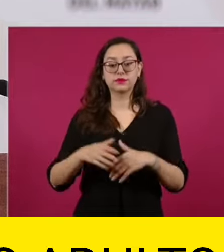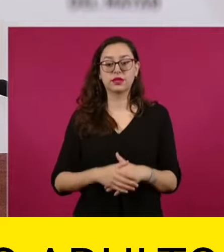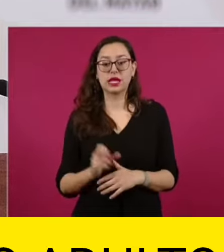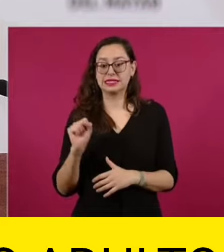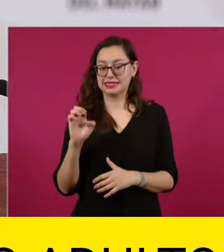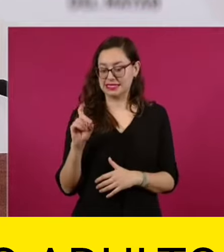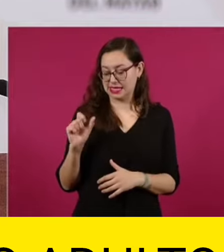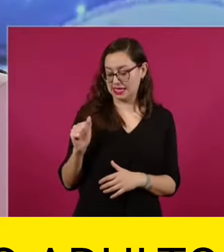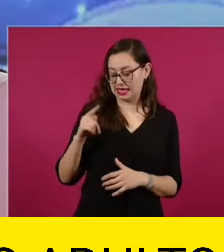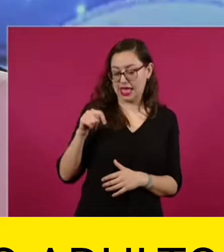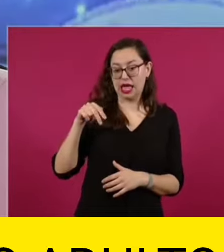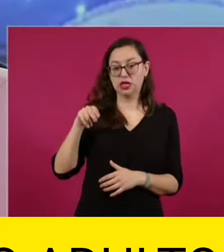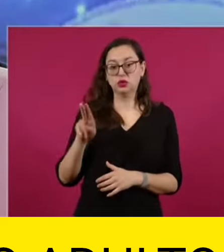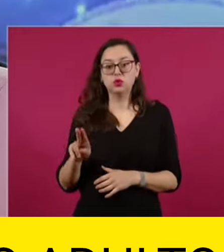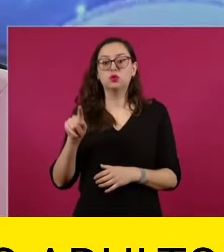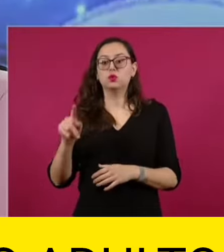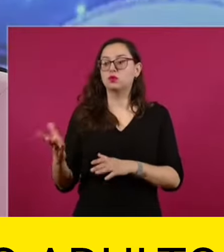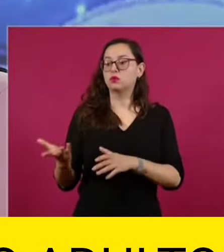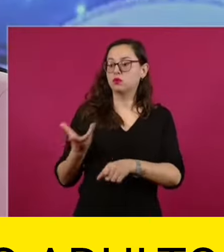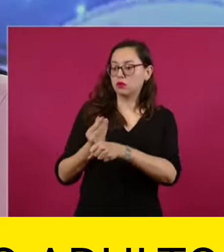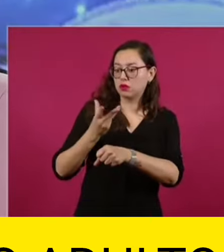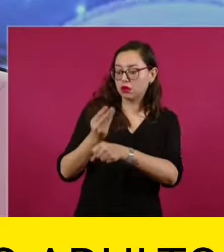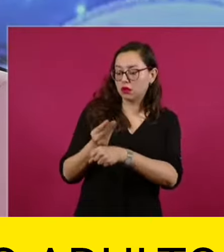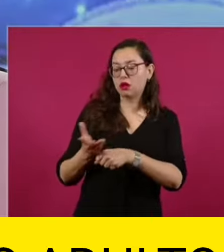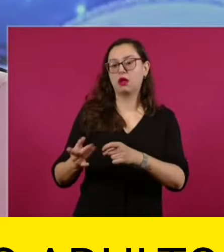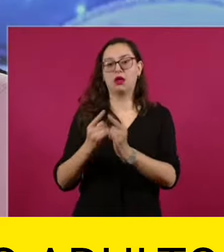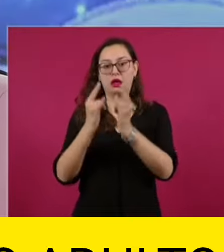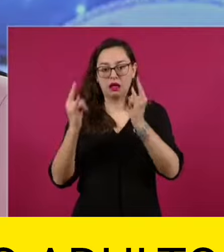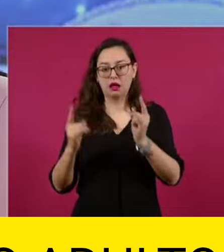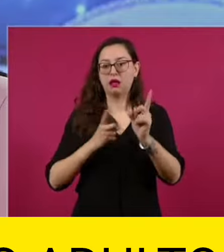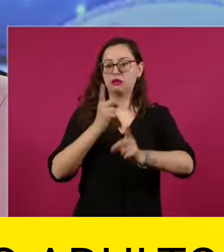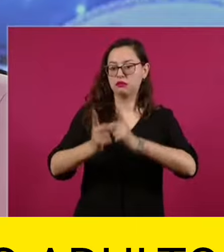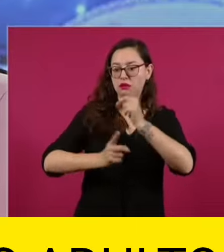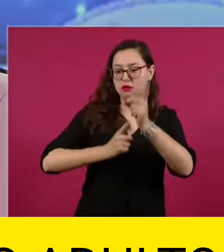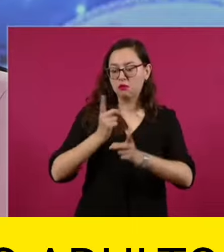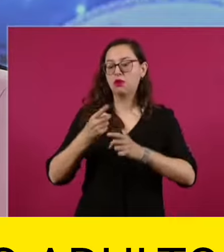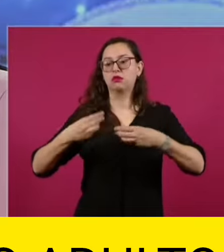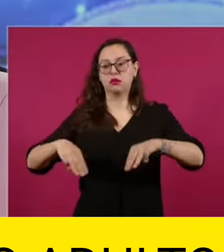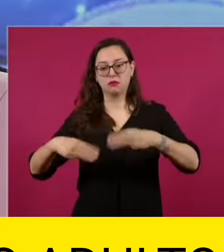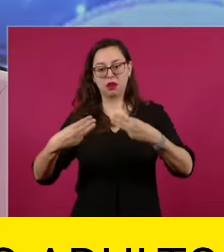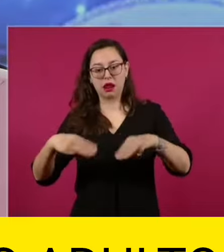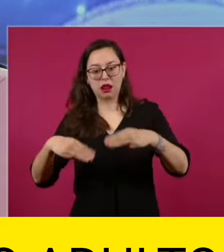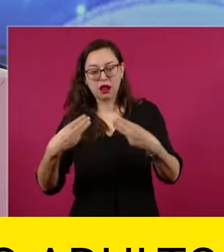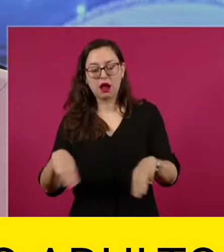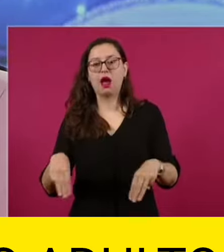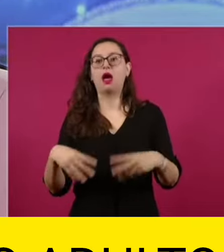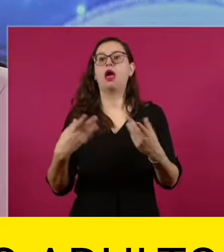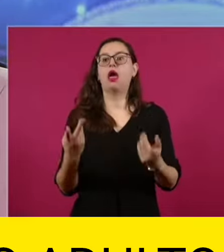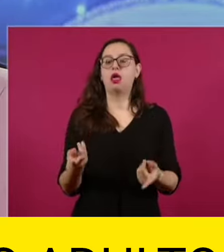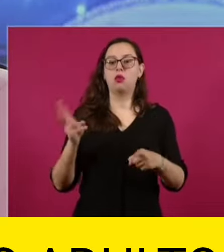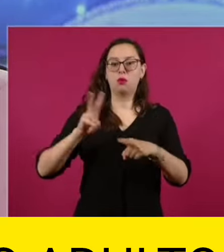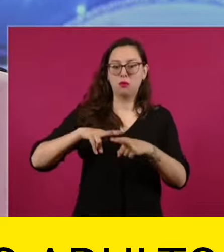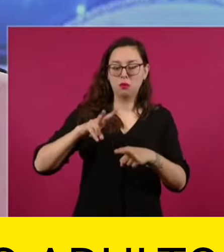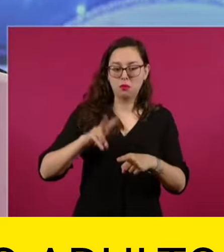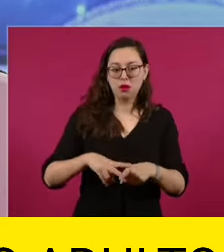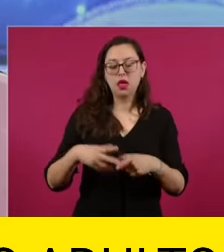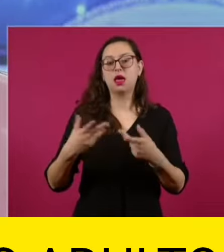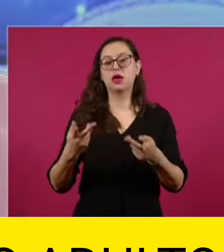reconstrucción de los espacios públicos, como son canchas deportivas, mercados, centros comunitarios, plazas públicas, corredores